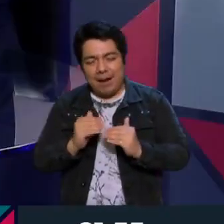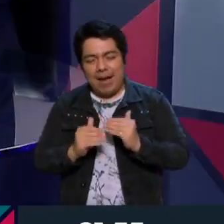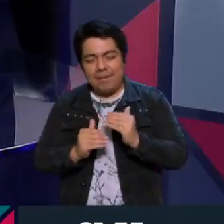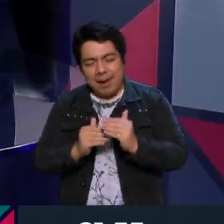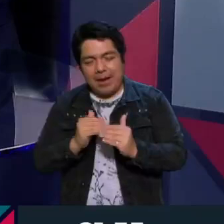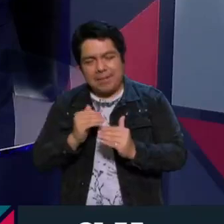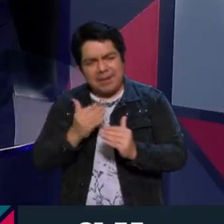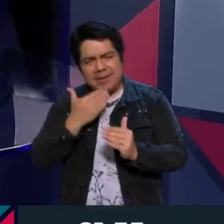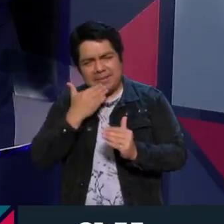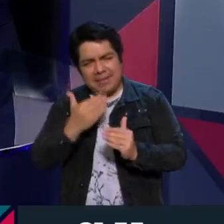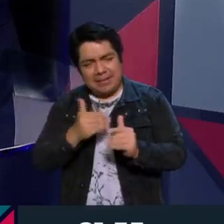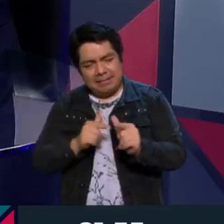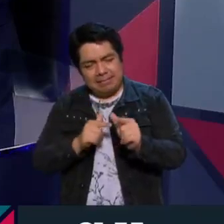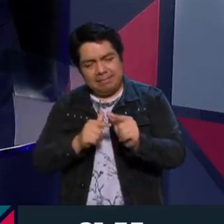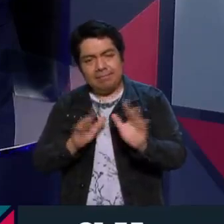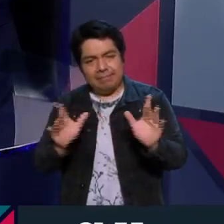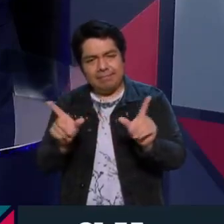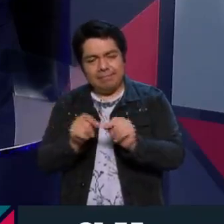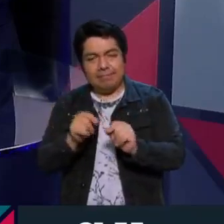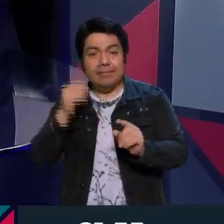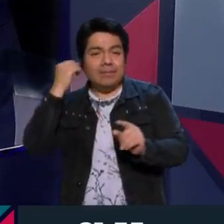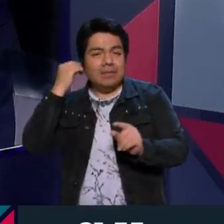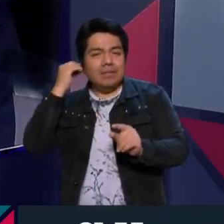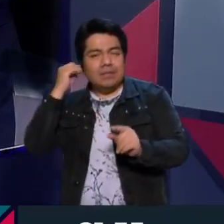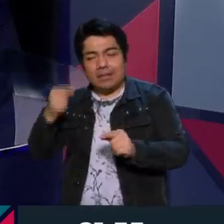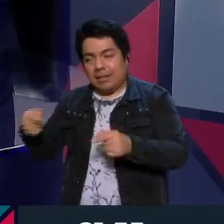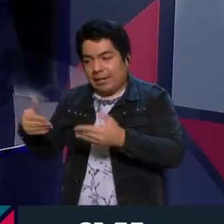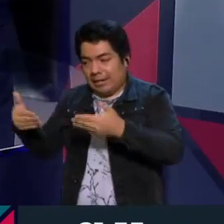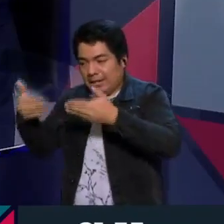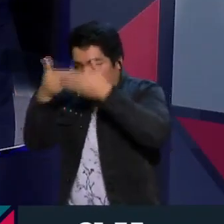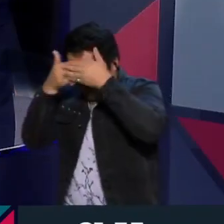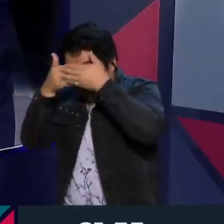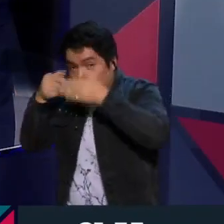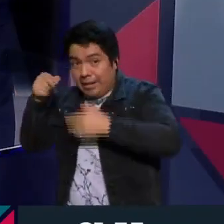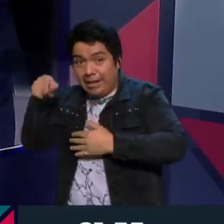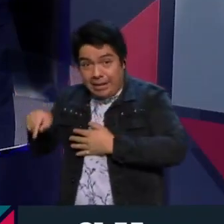con esto cerraría, Braulio. La oposición sí debería de hacer un